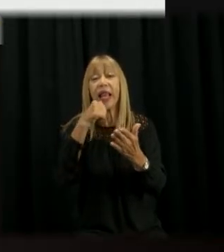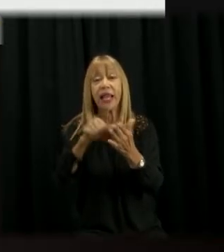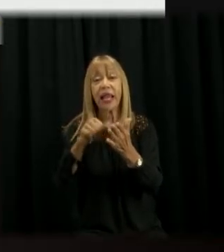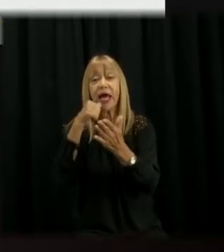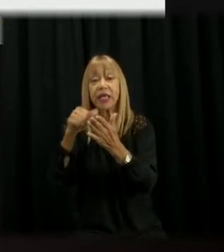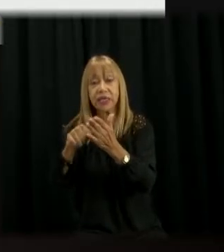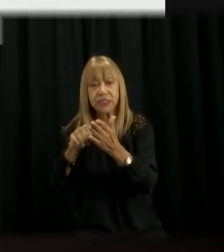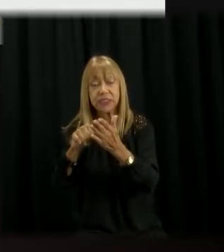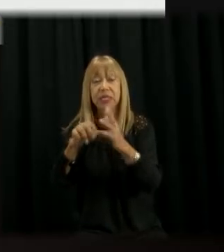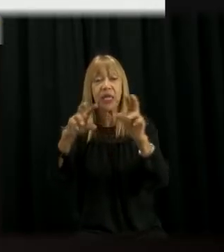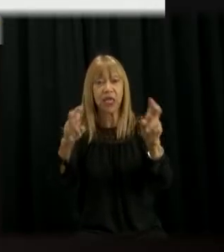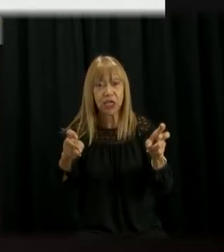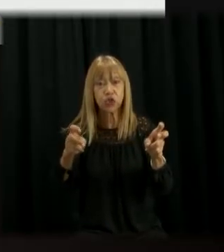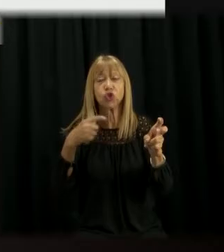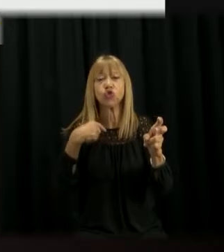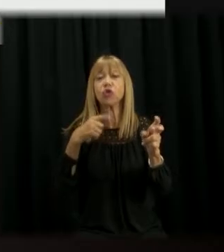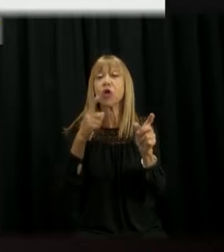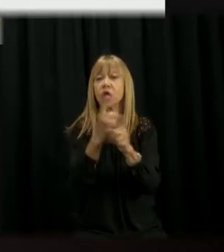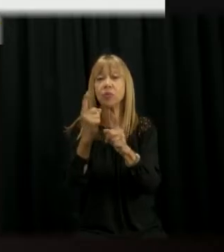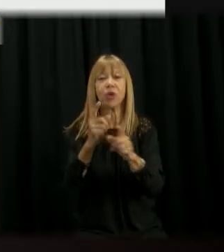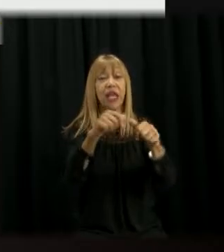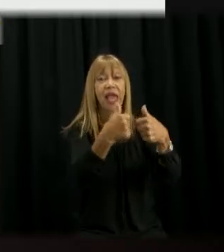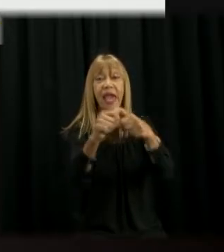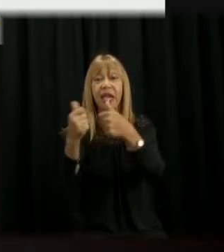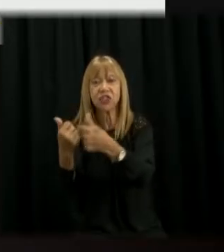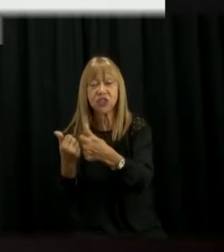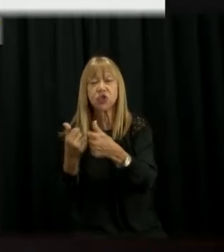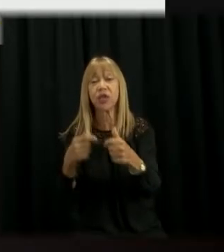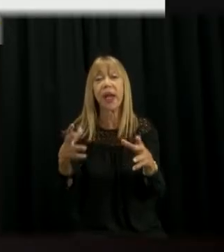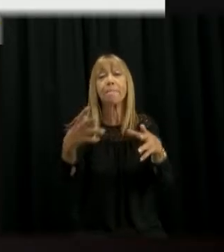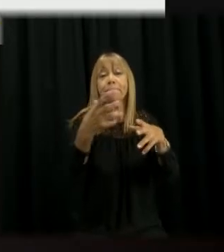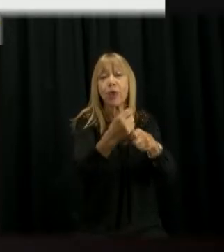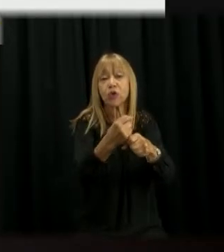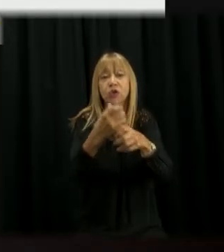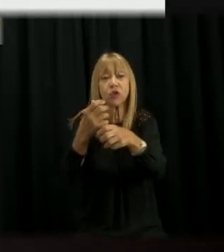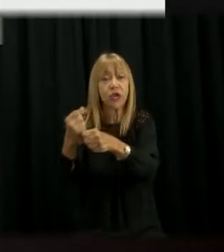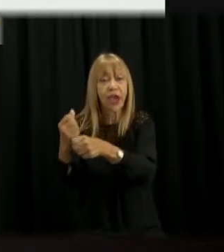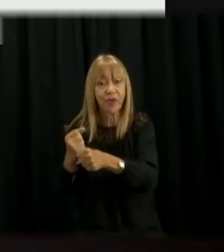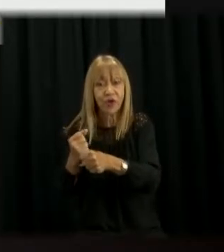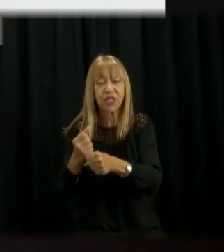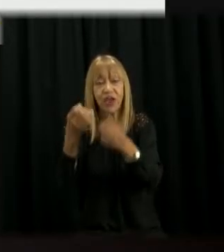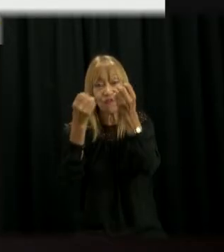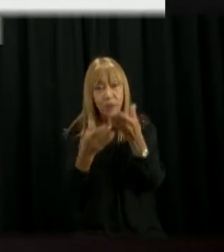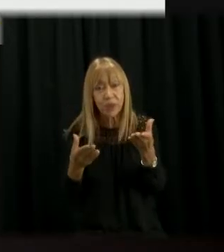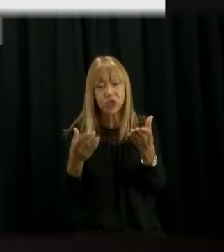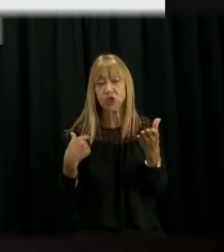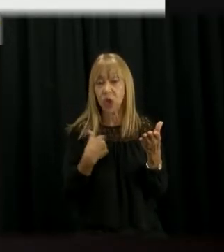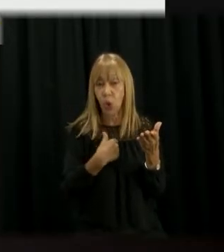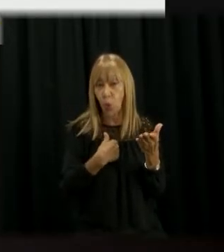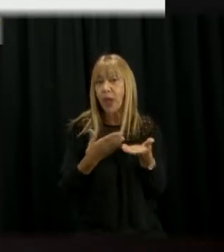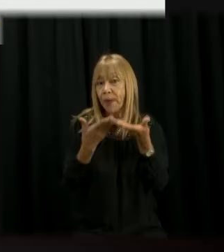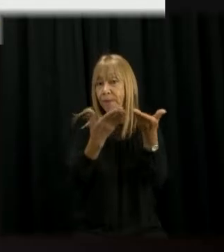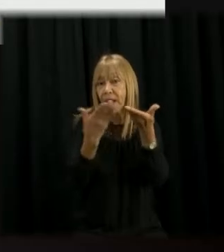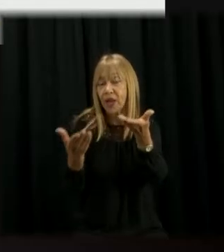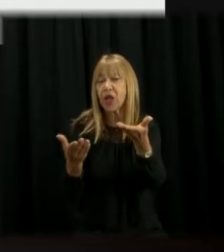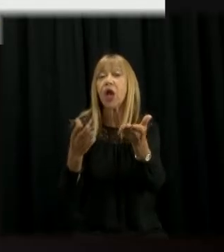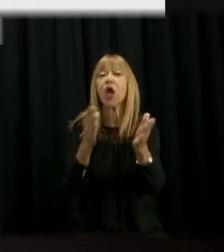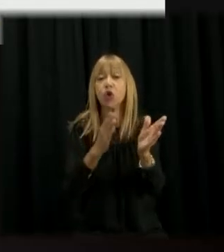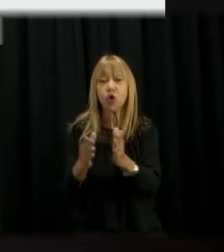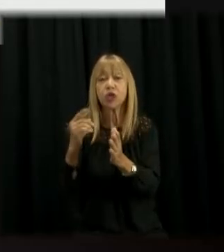letras, cartas circulares de contabilidad central de distintas agencias para que puedan poner la información que